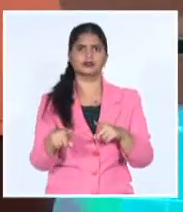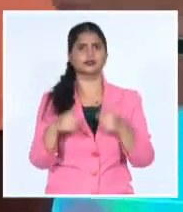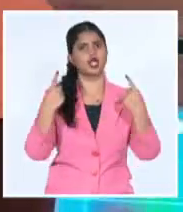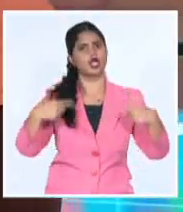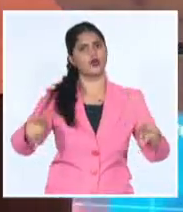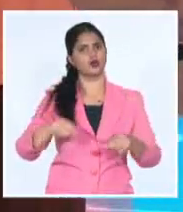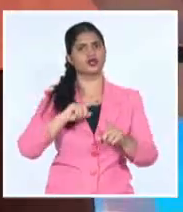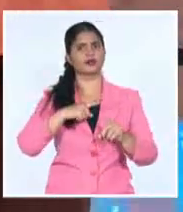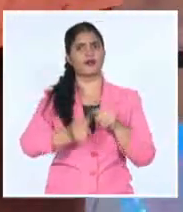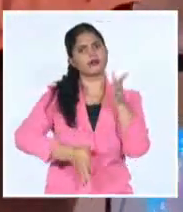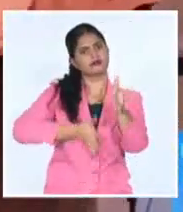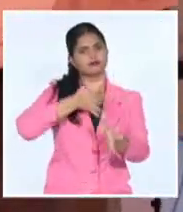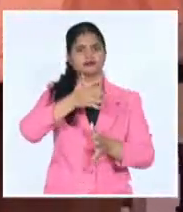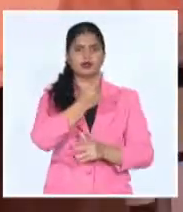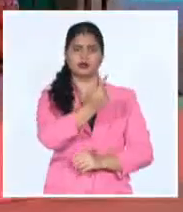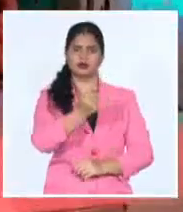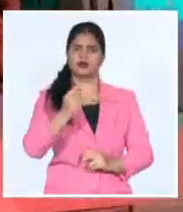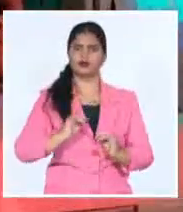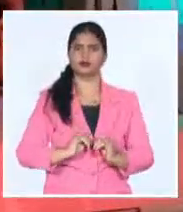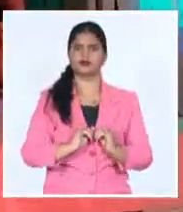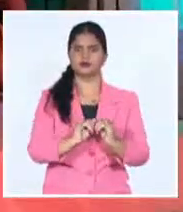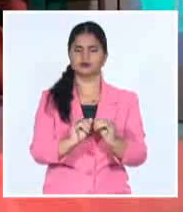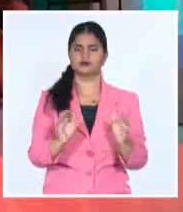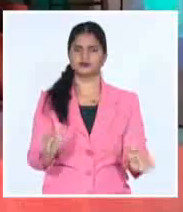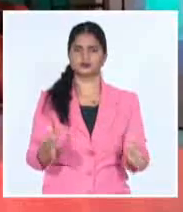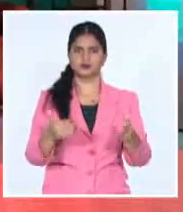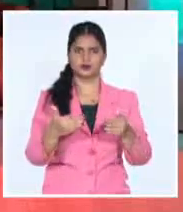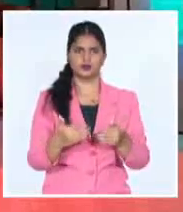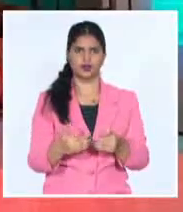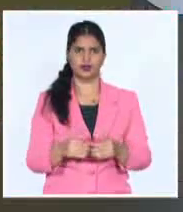Robier Mesa y Karina Sotomayor, Canal Cubano